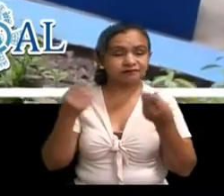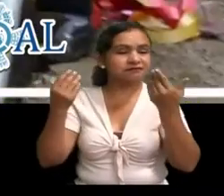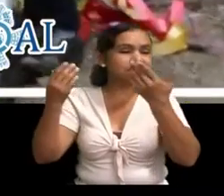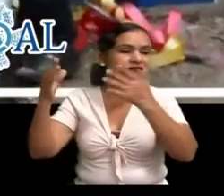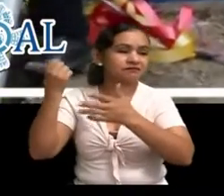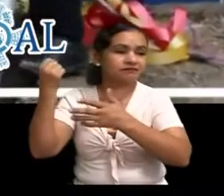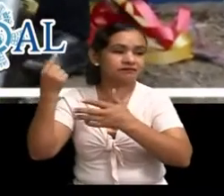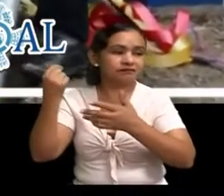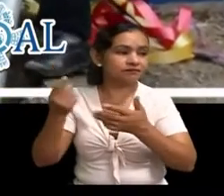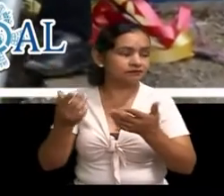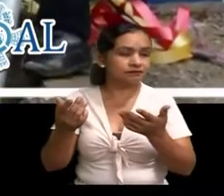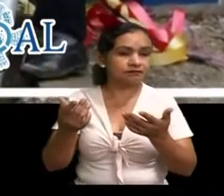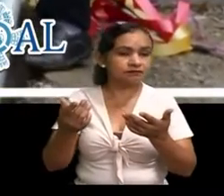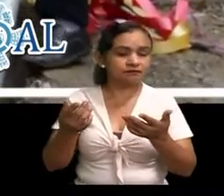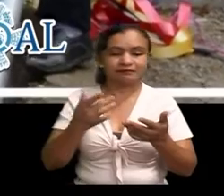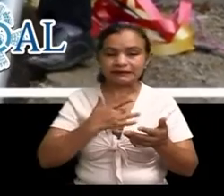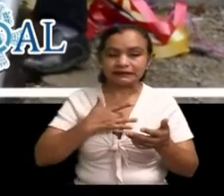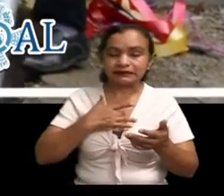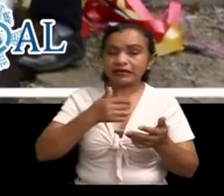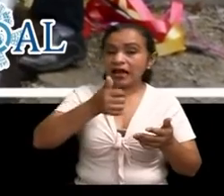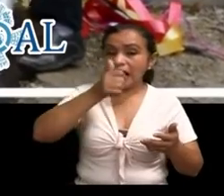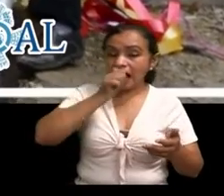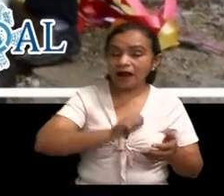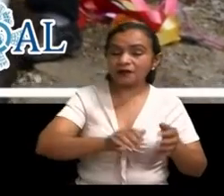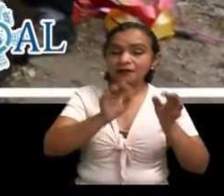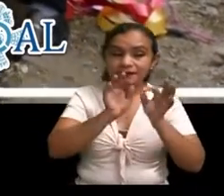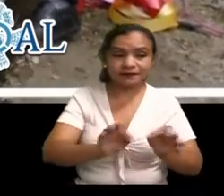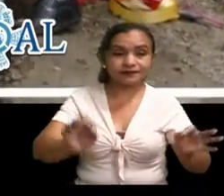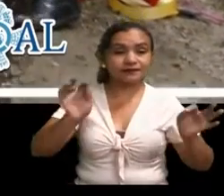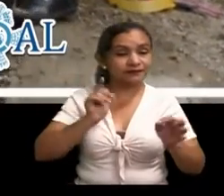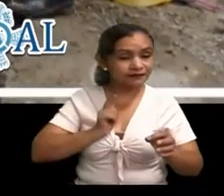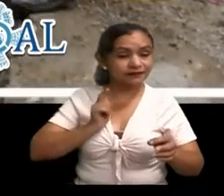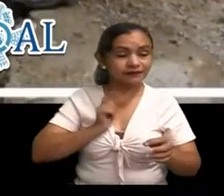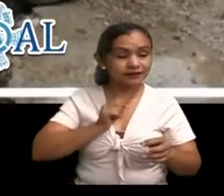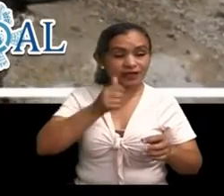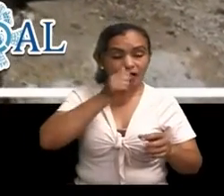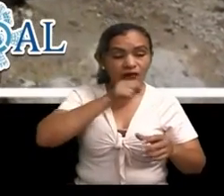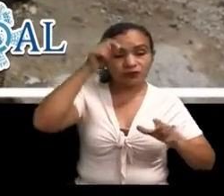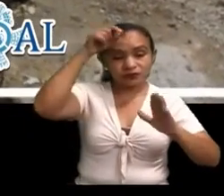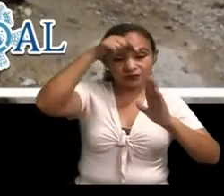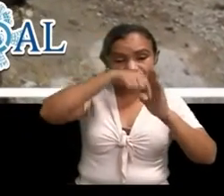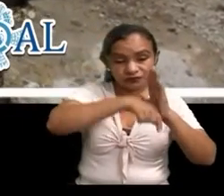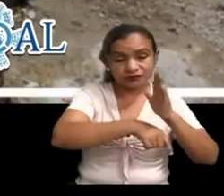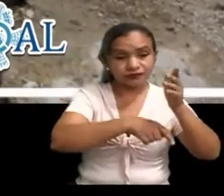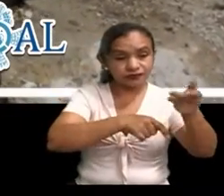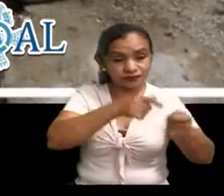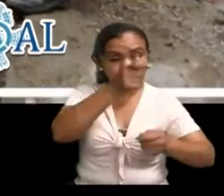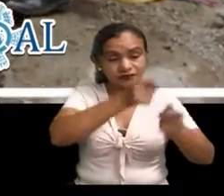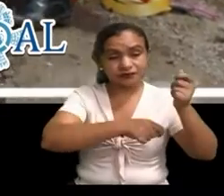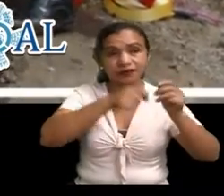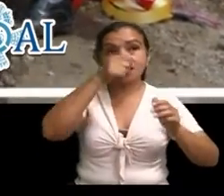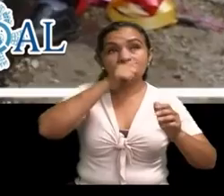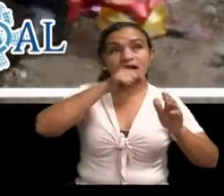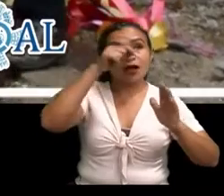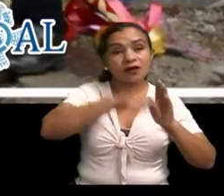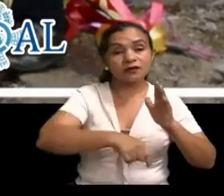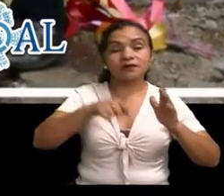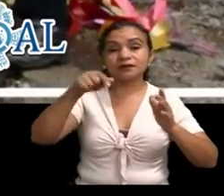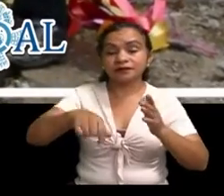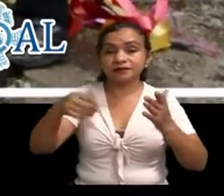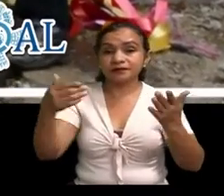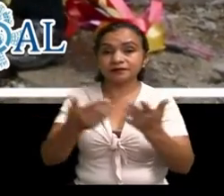pero no es lo mismo que le haga falta el agua. El agua la tienen, probablemente podrían decir el agua siempre la han tenido, pero no la han tenido con la calidad que